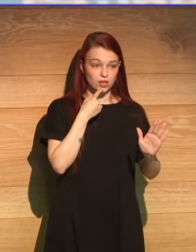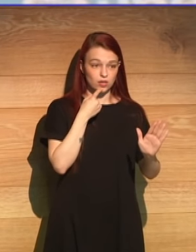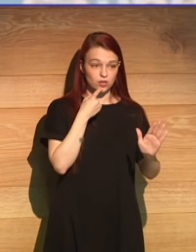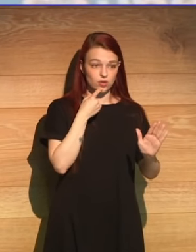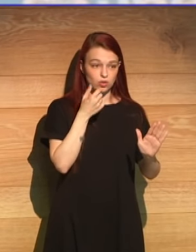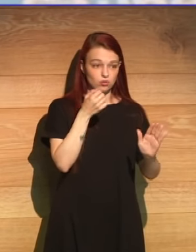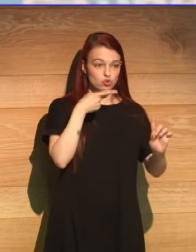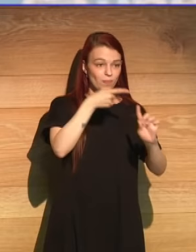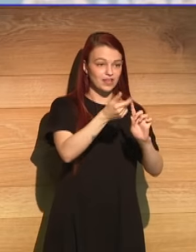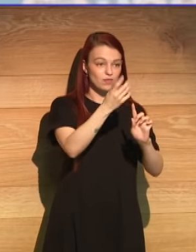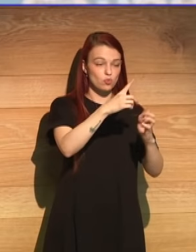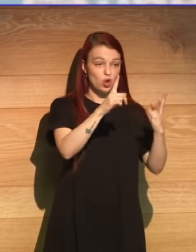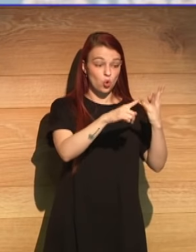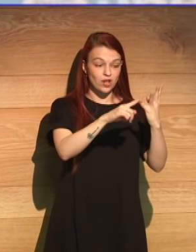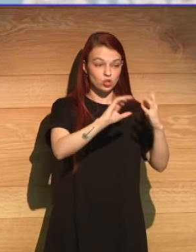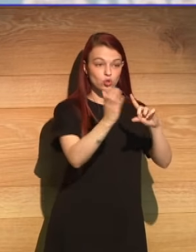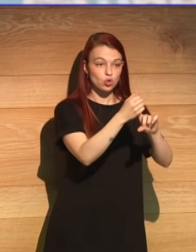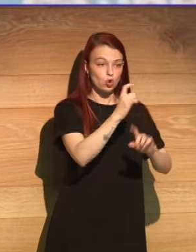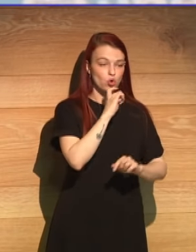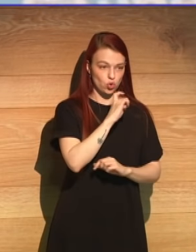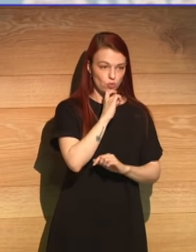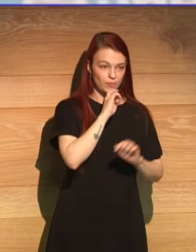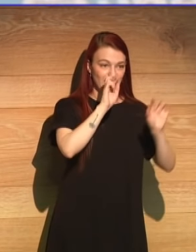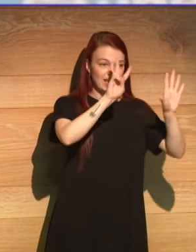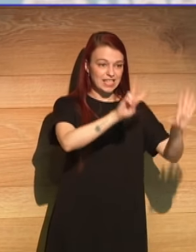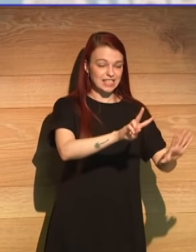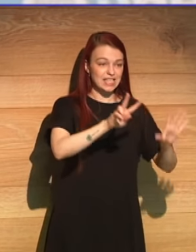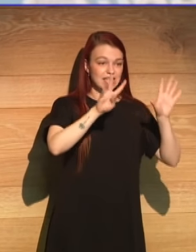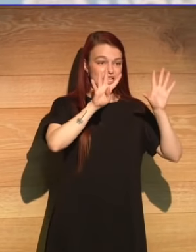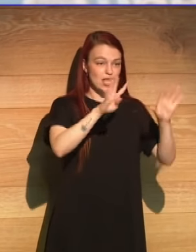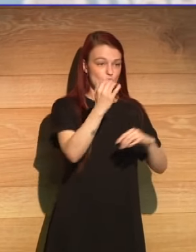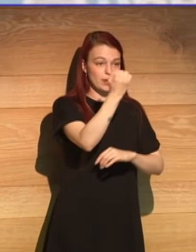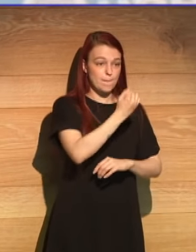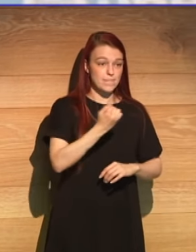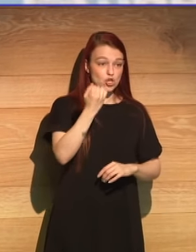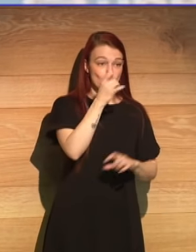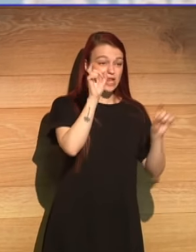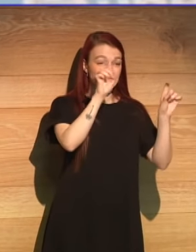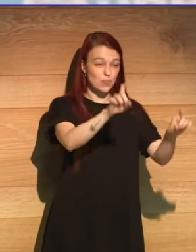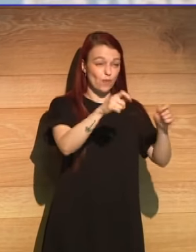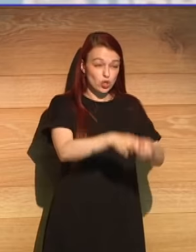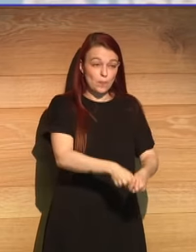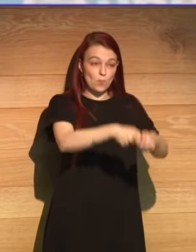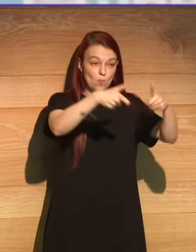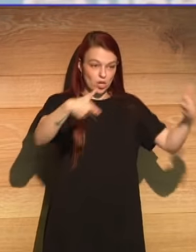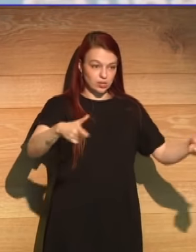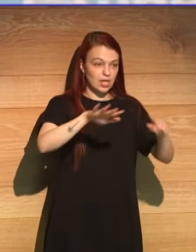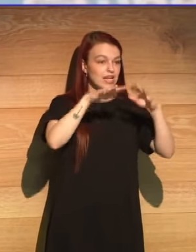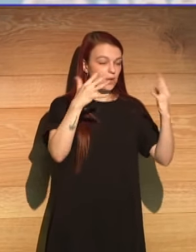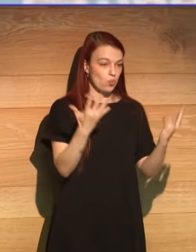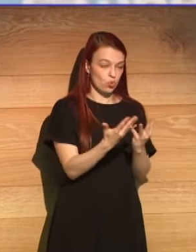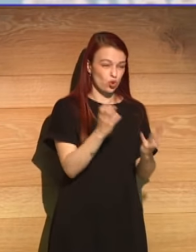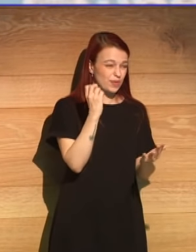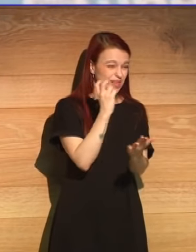necesitamos otros 69 millones de docentes en todo el mundo. El desafío más grande